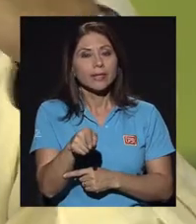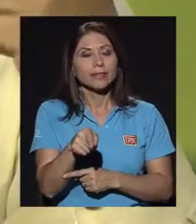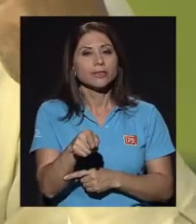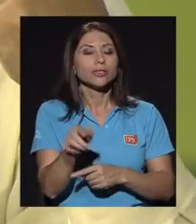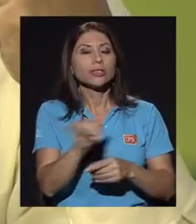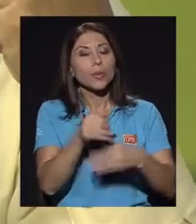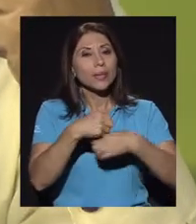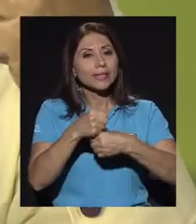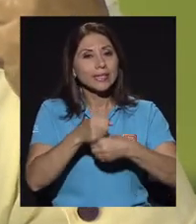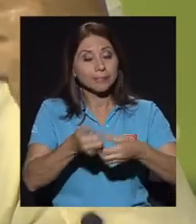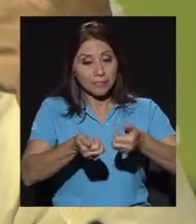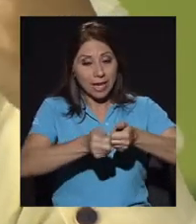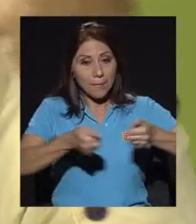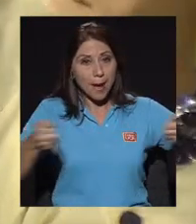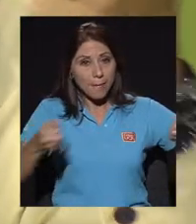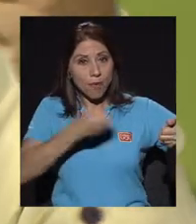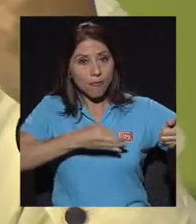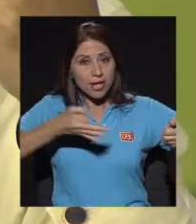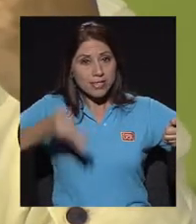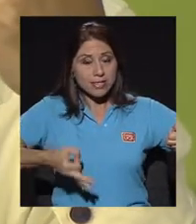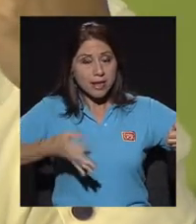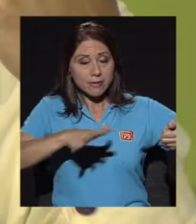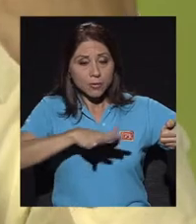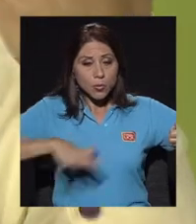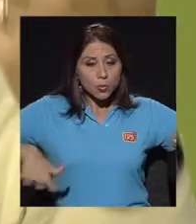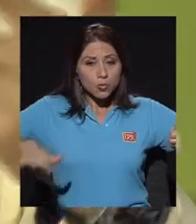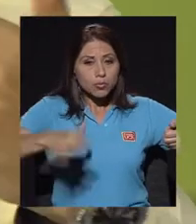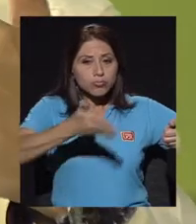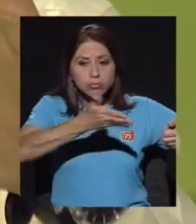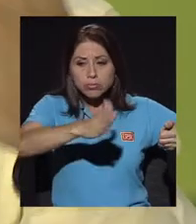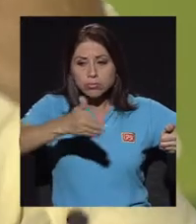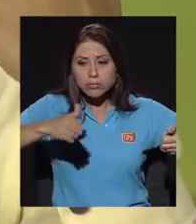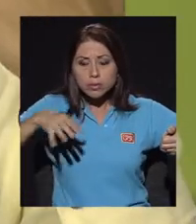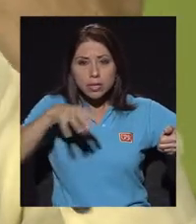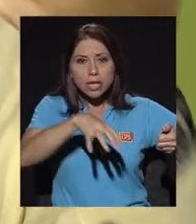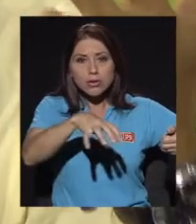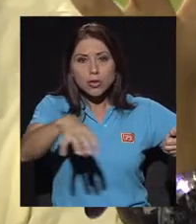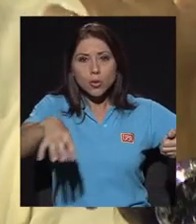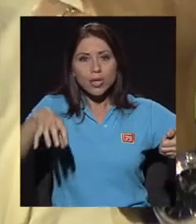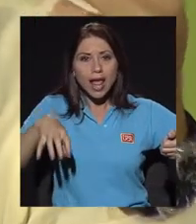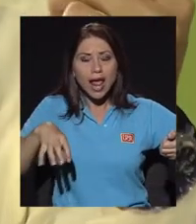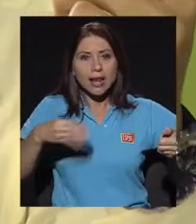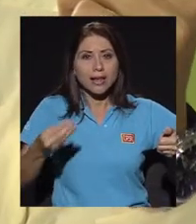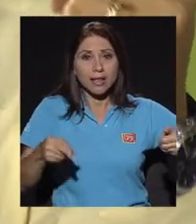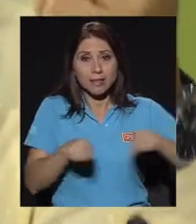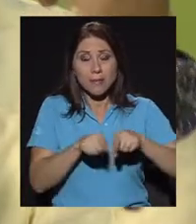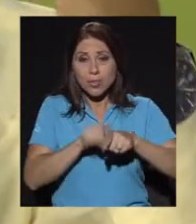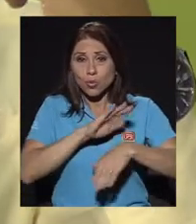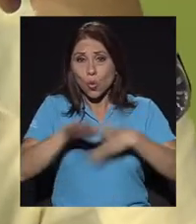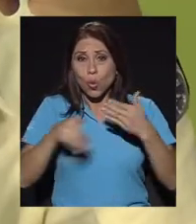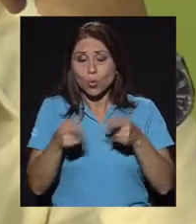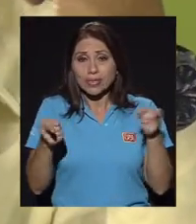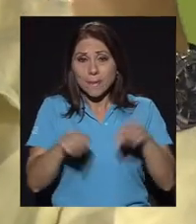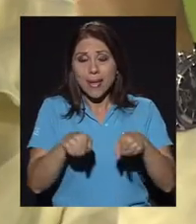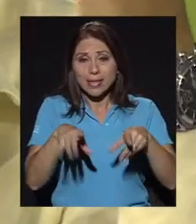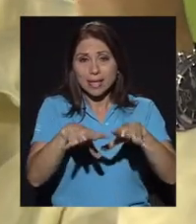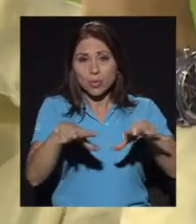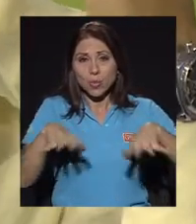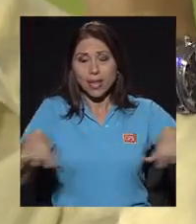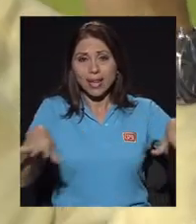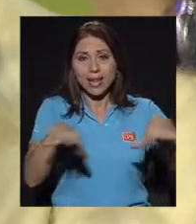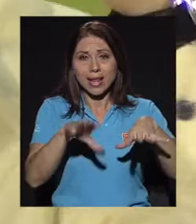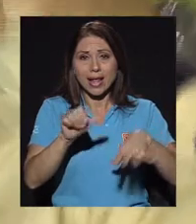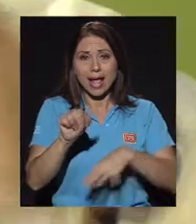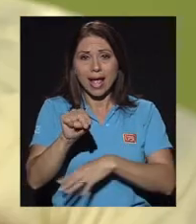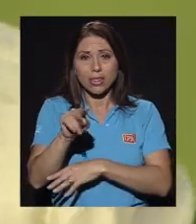el mapa oficial del cantón, zonificación territorial, la movilidad, cómo nos estamos viendo en el cantón.